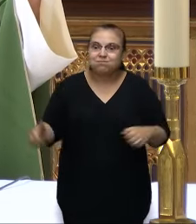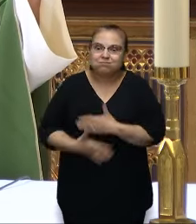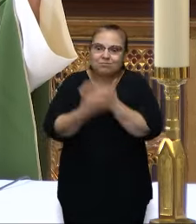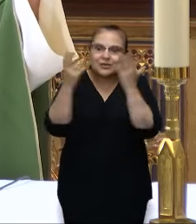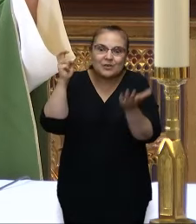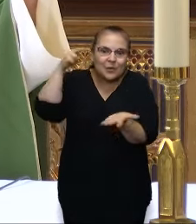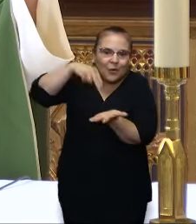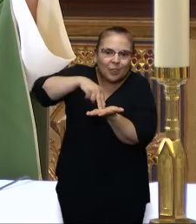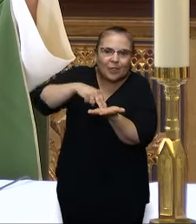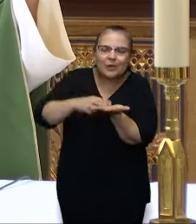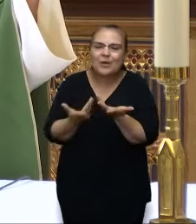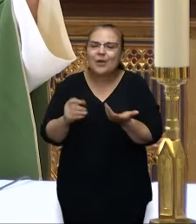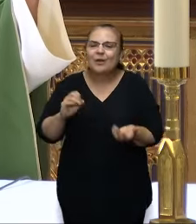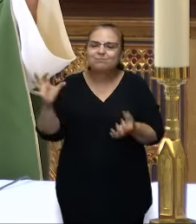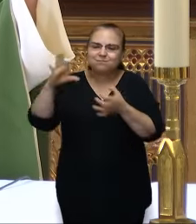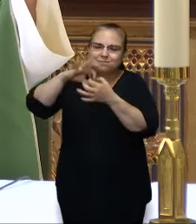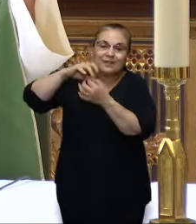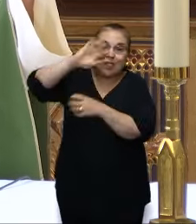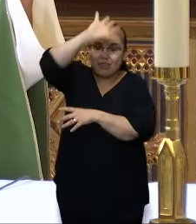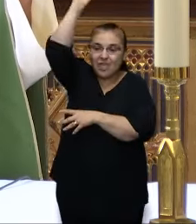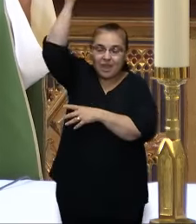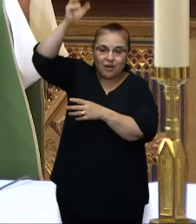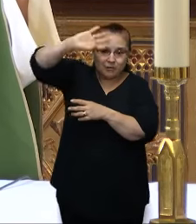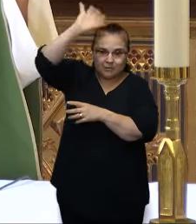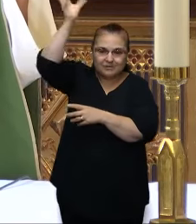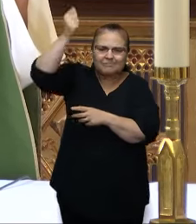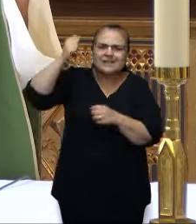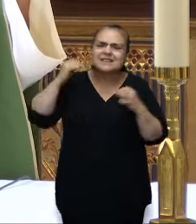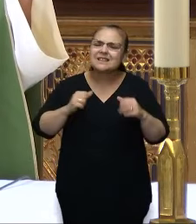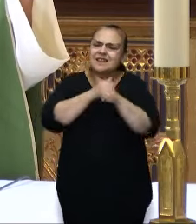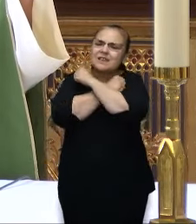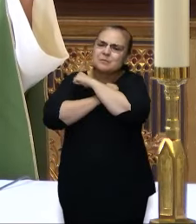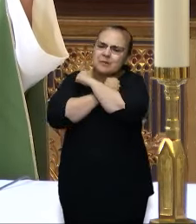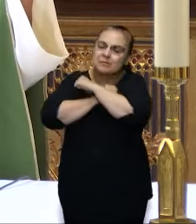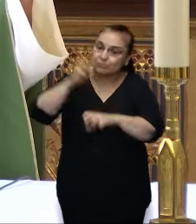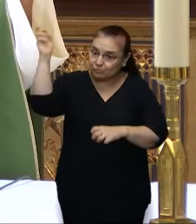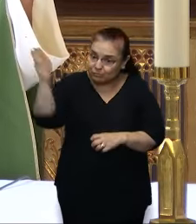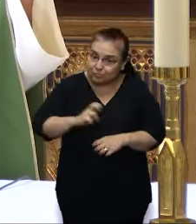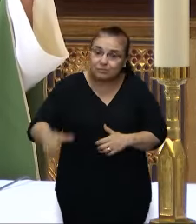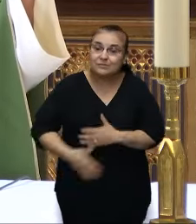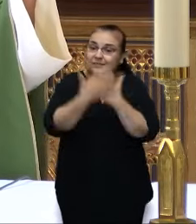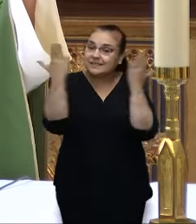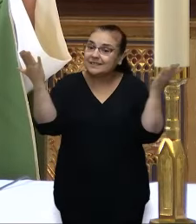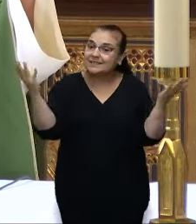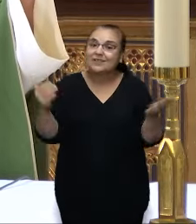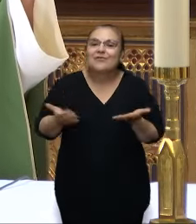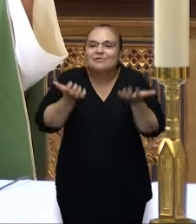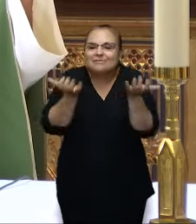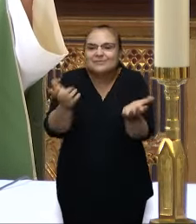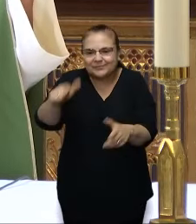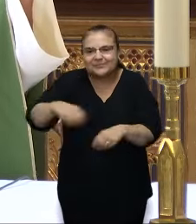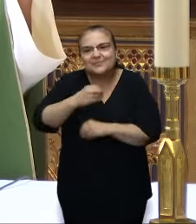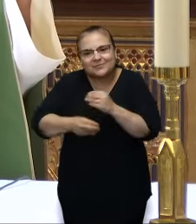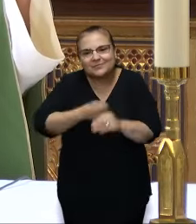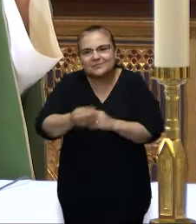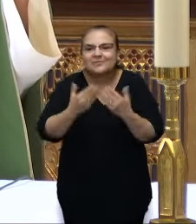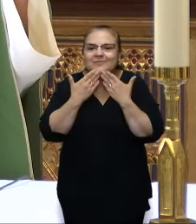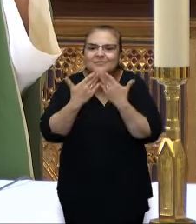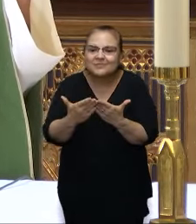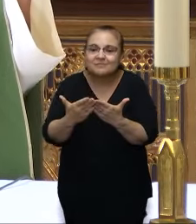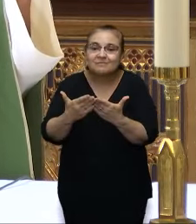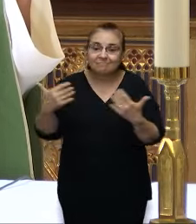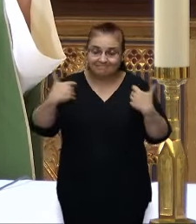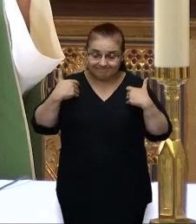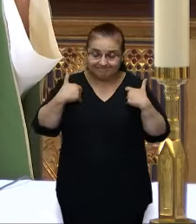resurrección y Ascensión al cielo mientras esperamos su venida gloriosa te ofrecemos de Gracias el